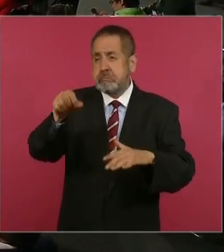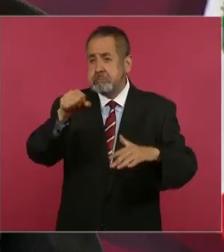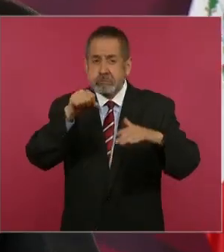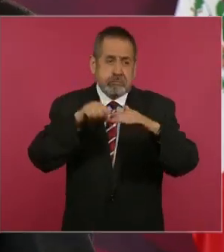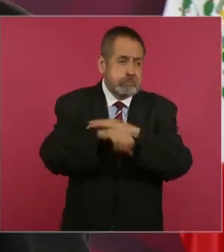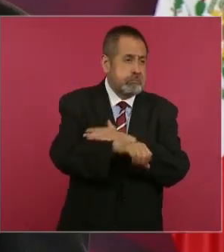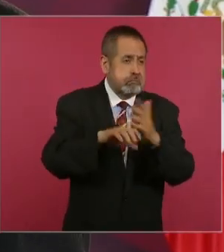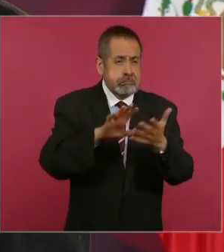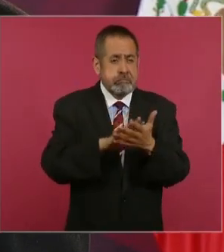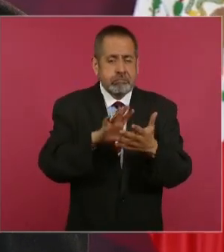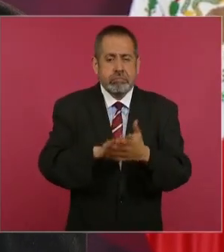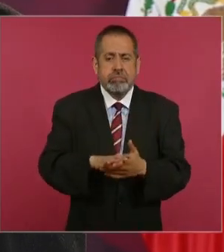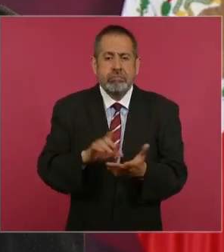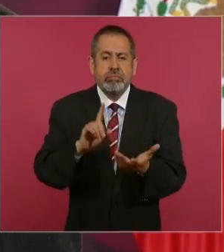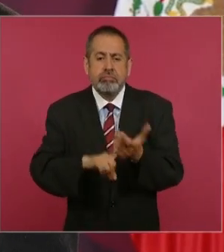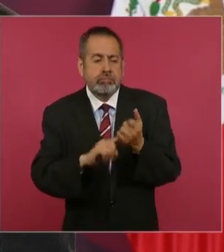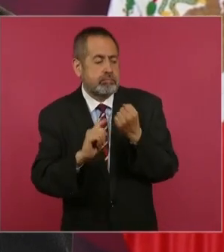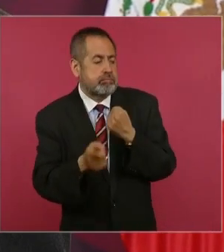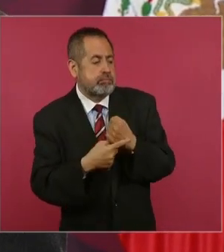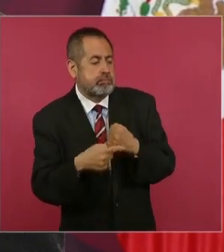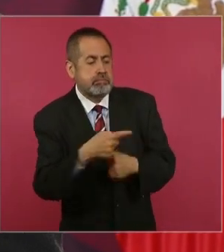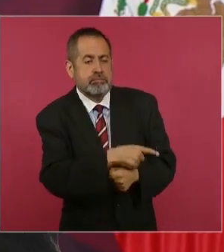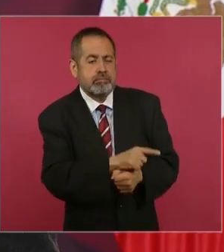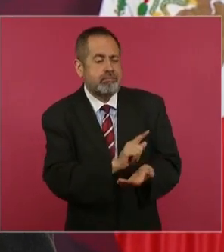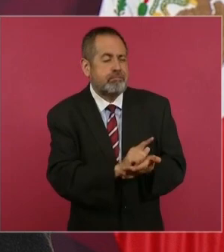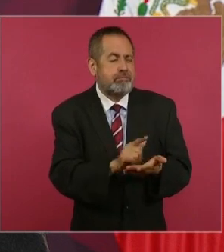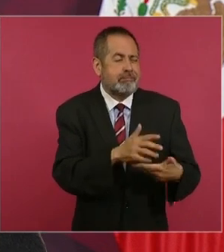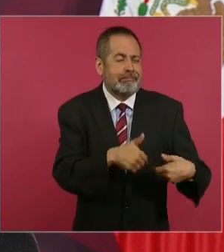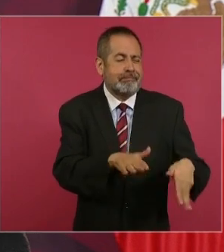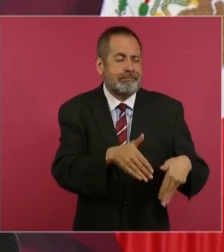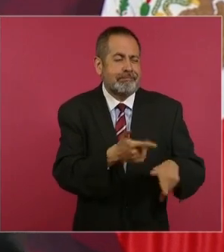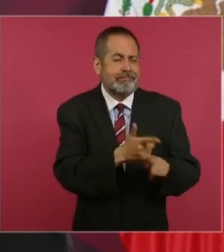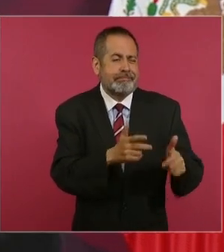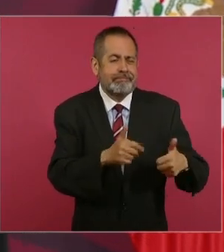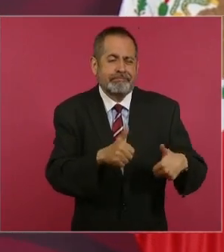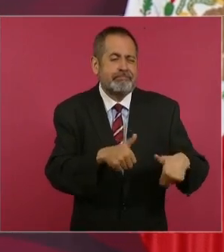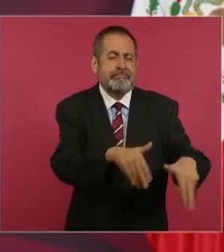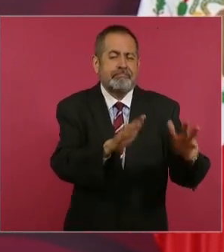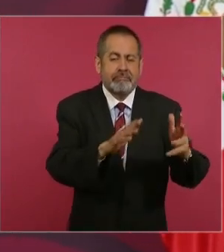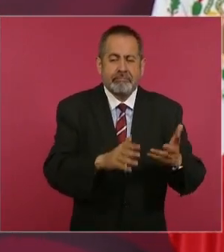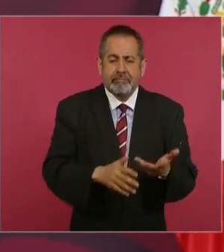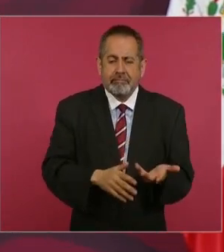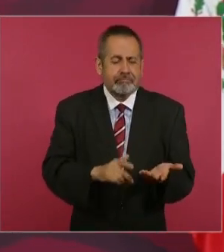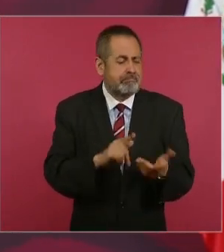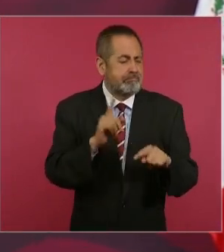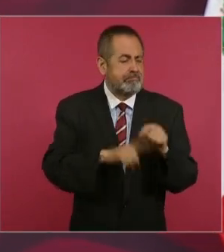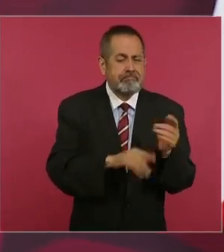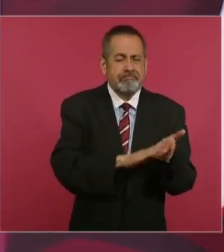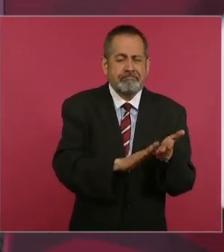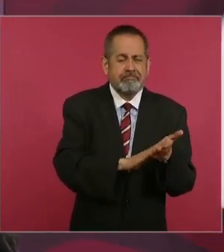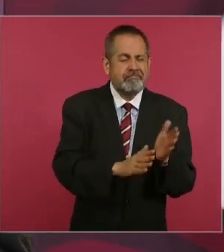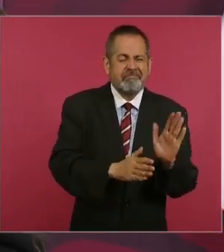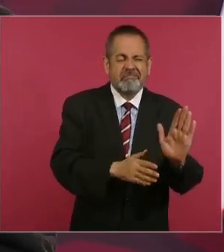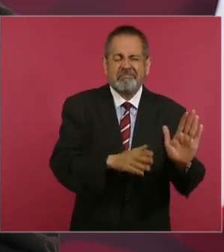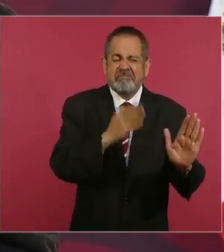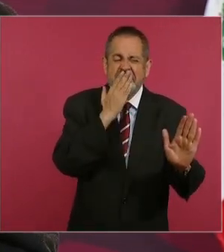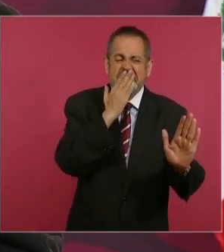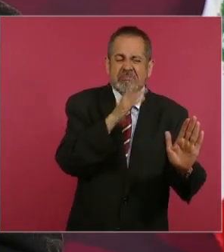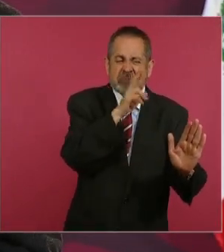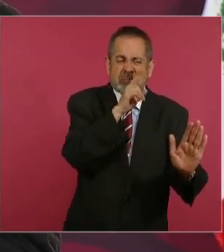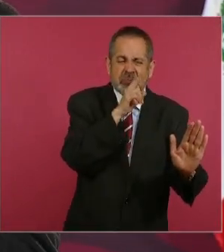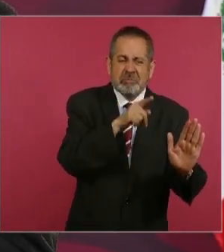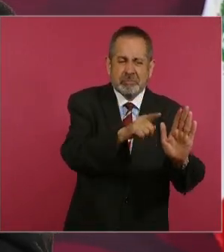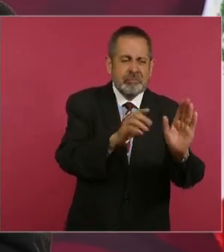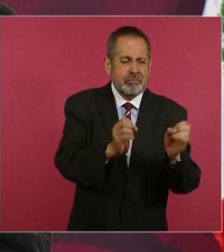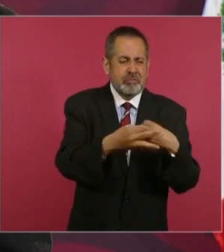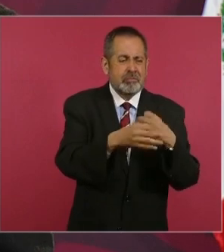cárcel a Moreira cuando ya le habían extendido un